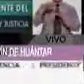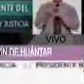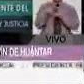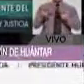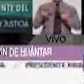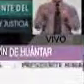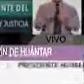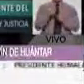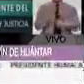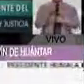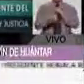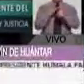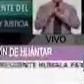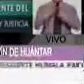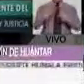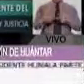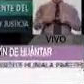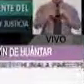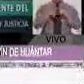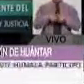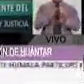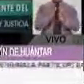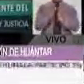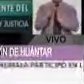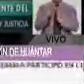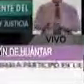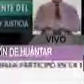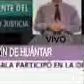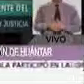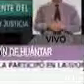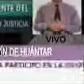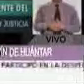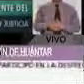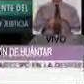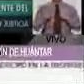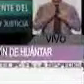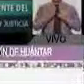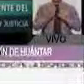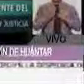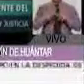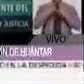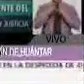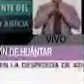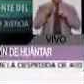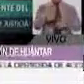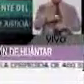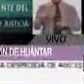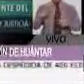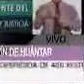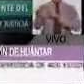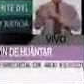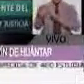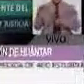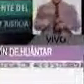la Corte Interamericana, si puede viciar el proceso. Sí, yo quiero responder, el ministro Cateriano también.